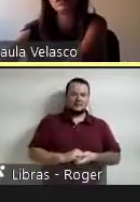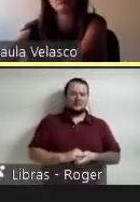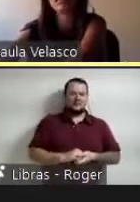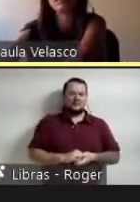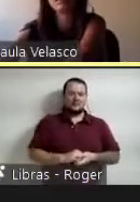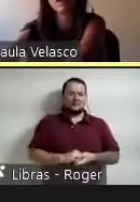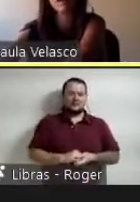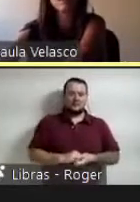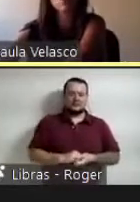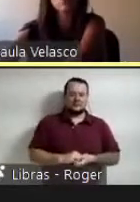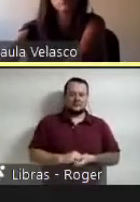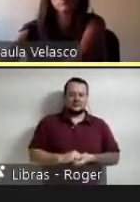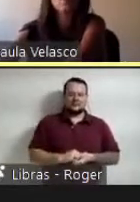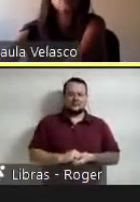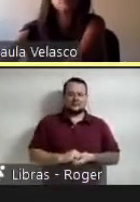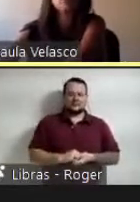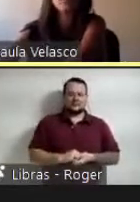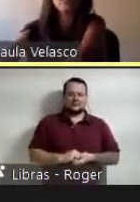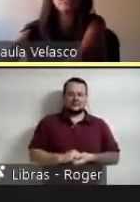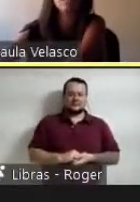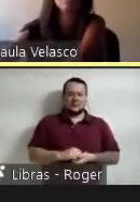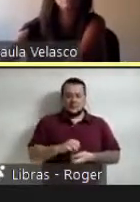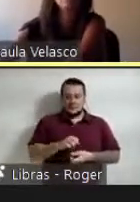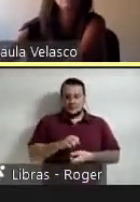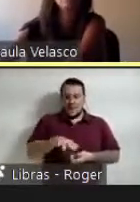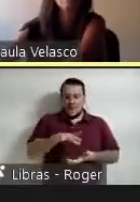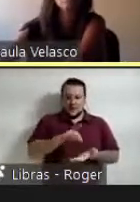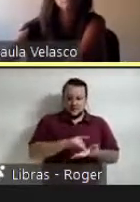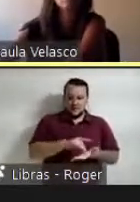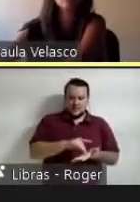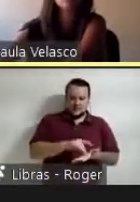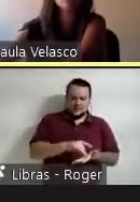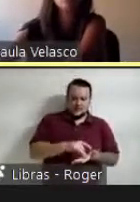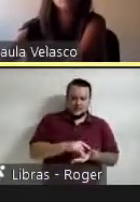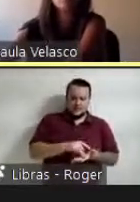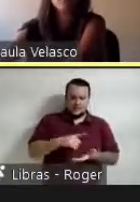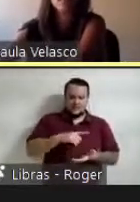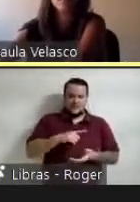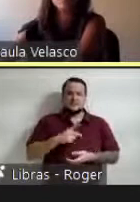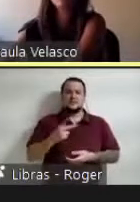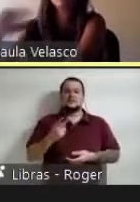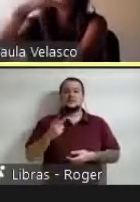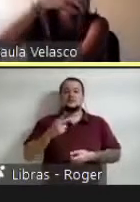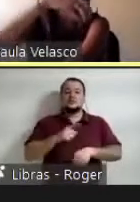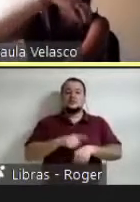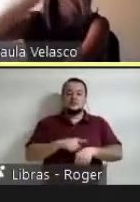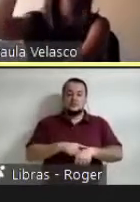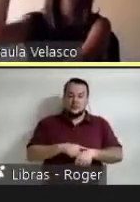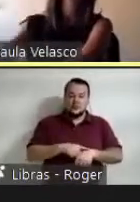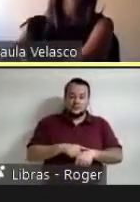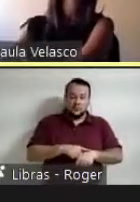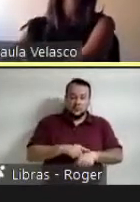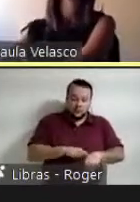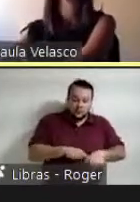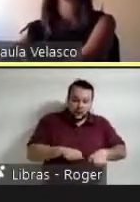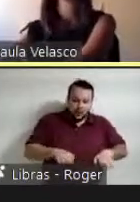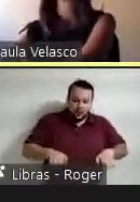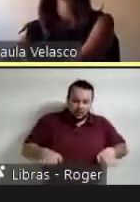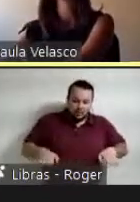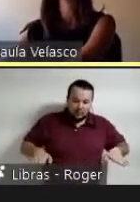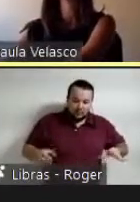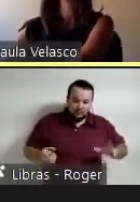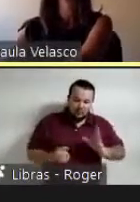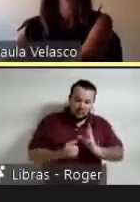podrían ser reorganizadas los pisos creados creando estos espacios de duratura y sus